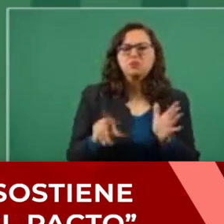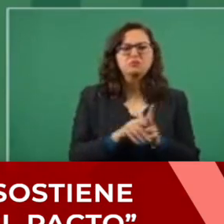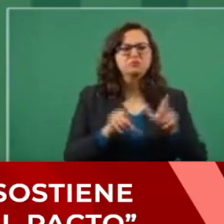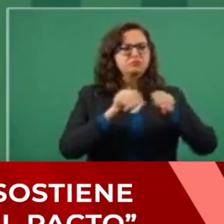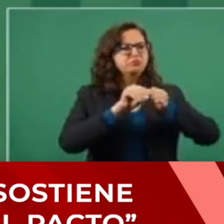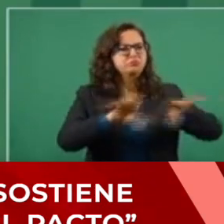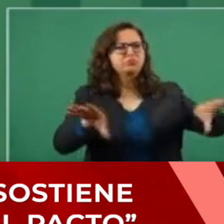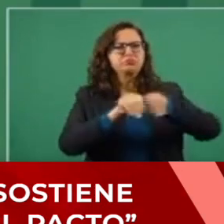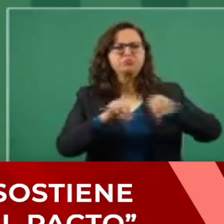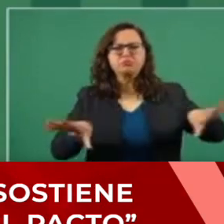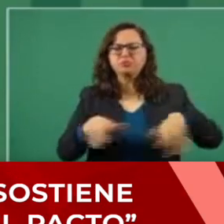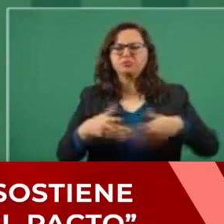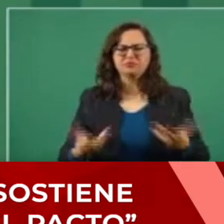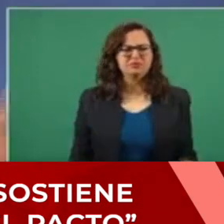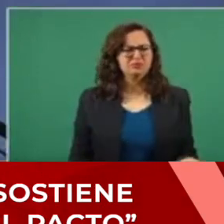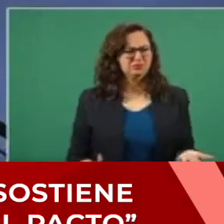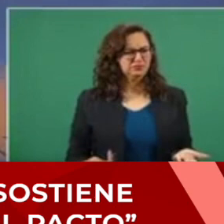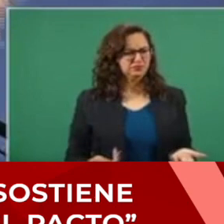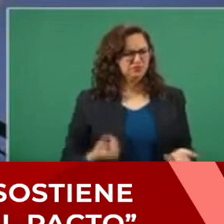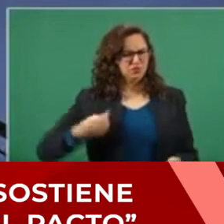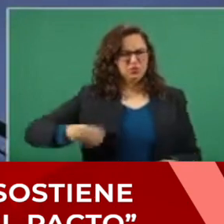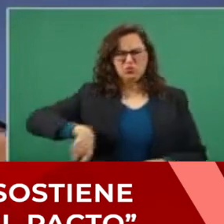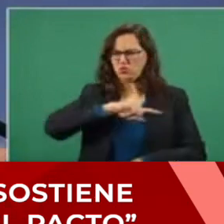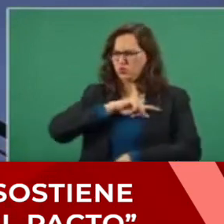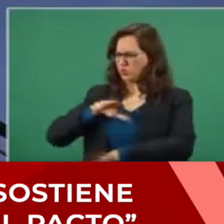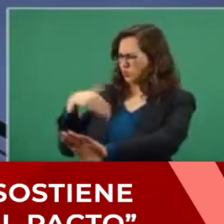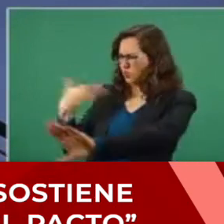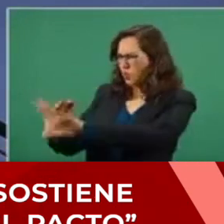acusándonos de estar en contra de las mujeres? Pues no,